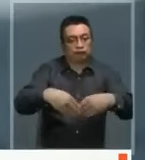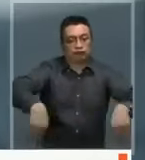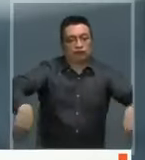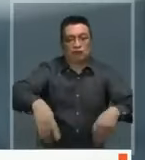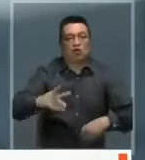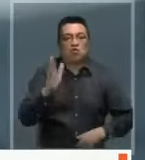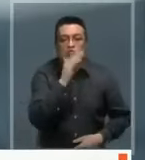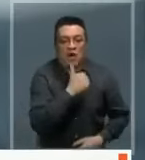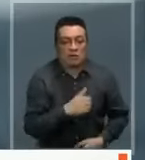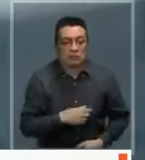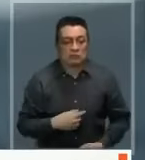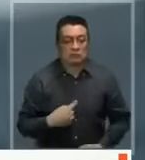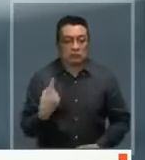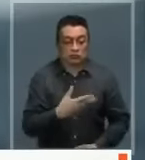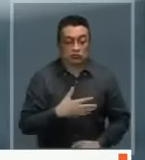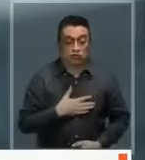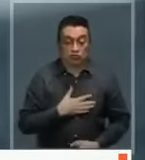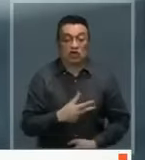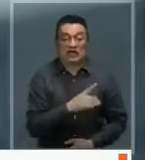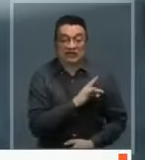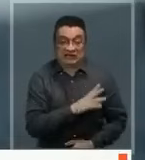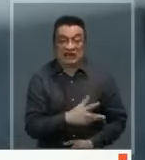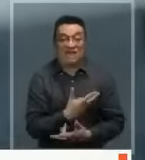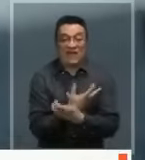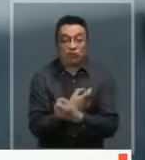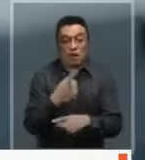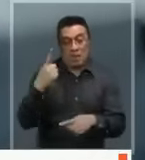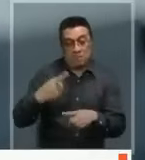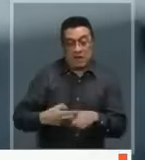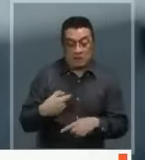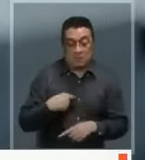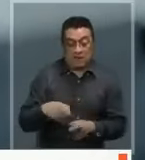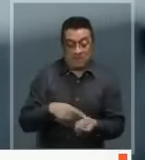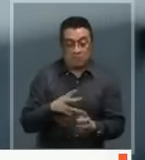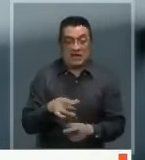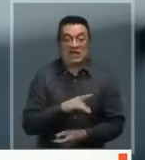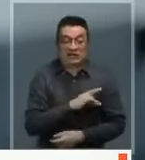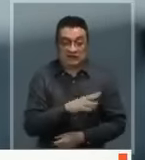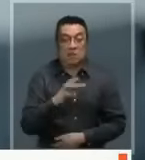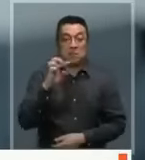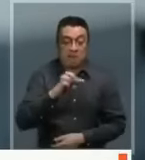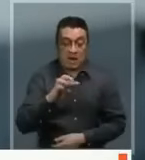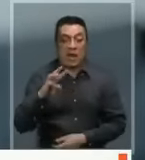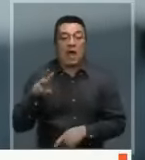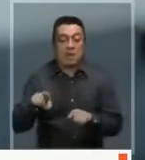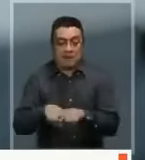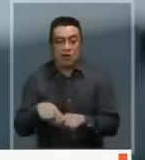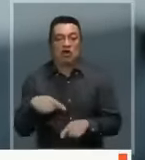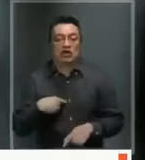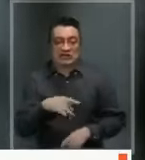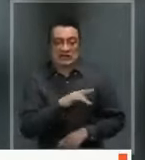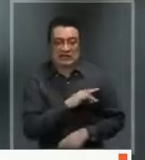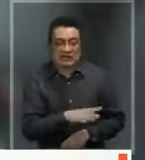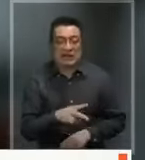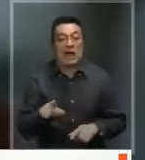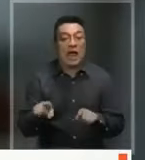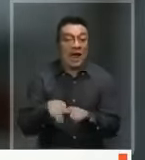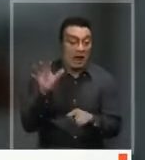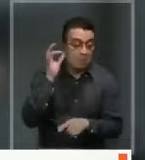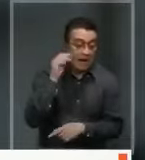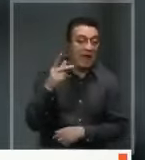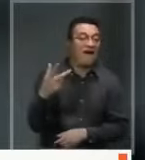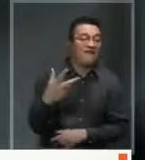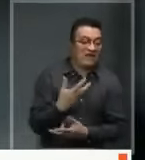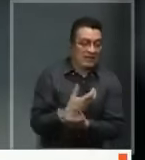chilenos, venezolanos chilenos, mi familia es chilena, mis papás, mi hermano chileno, mi hermana venezolana chilena,